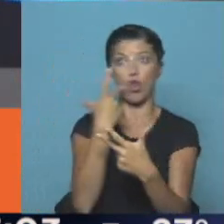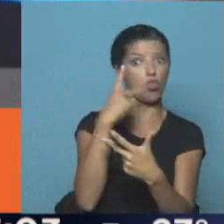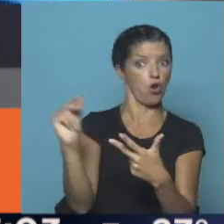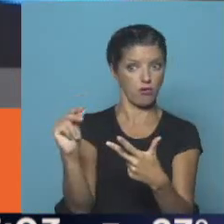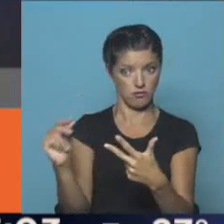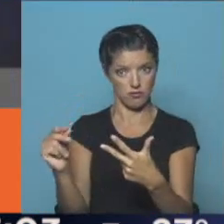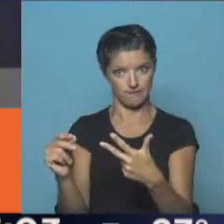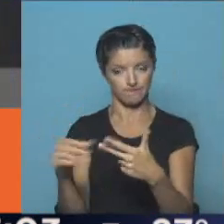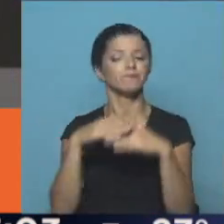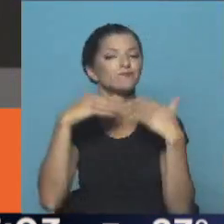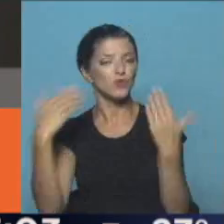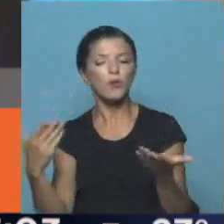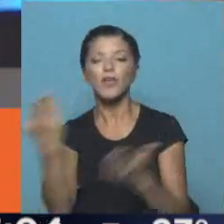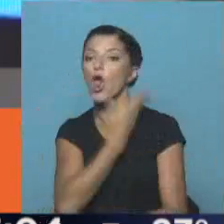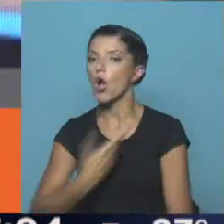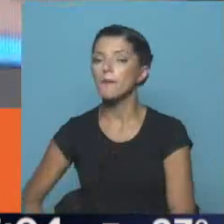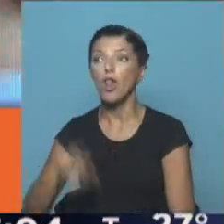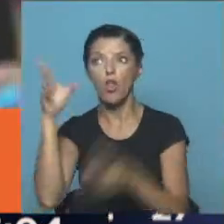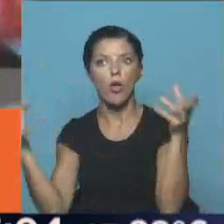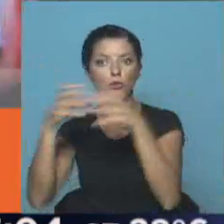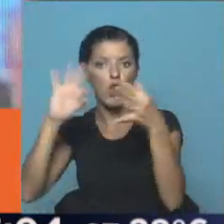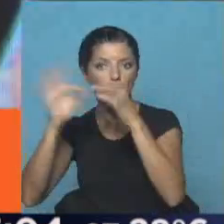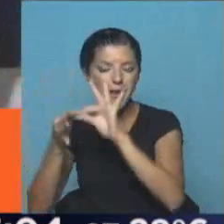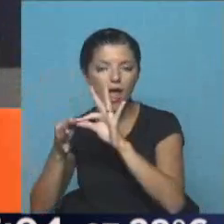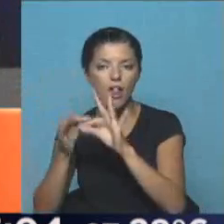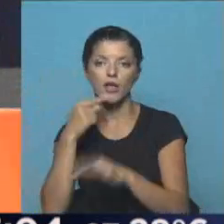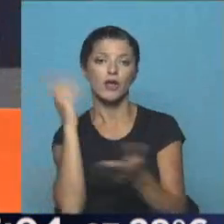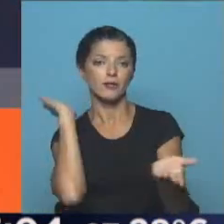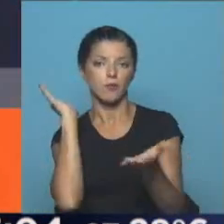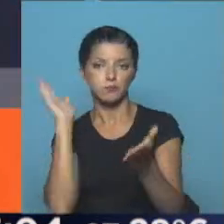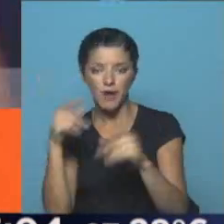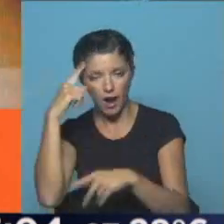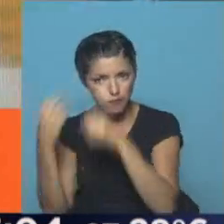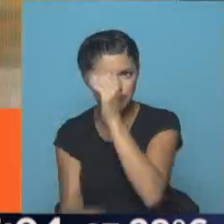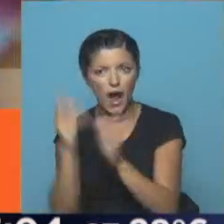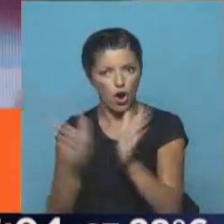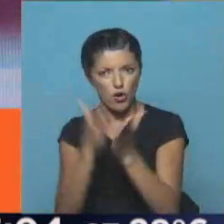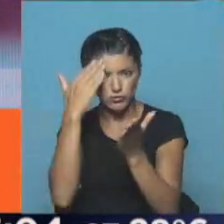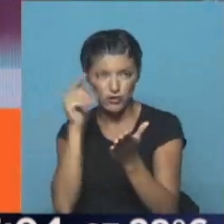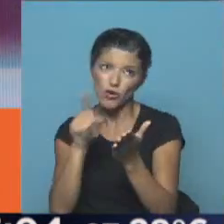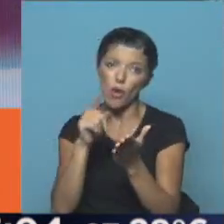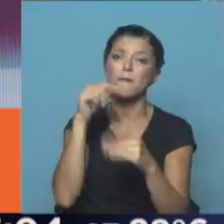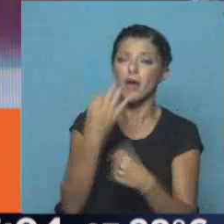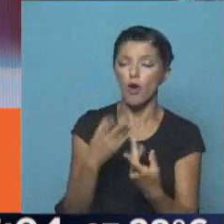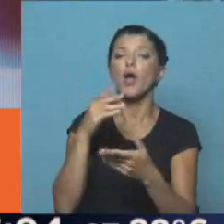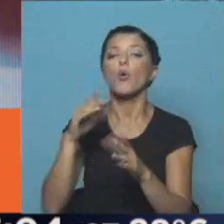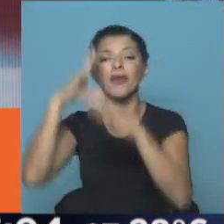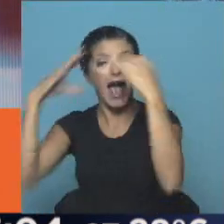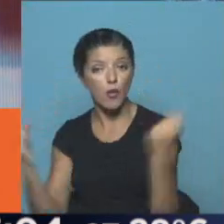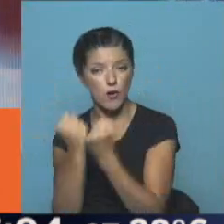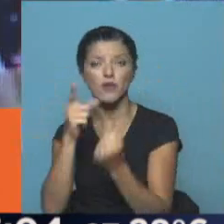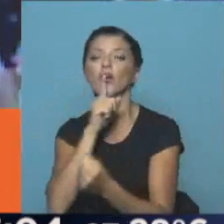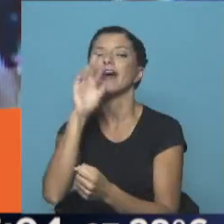Entonces, ¿qué hicieron los gobiernos de la Unión Europea? En vez de sancionar la Constitución, sancionaron un tratado, que es básicamente una constitución, sin